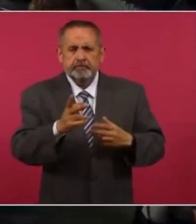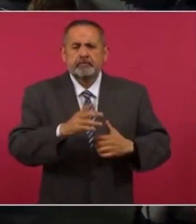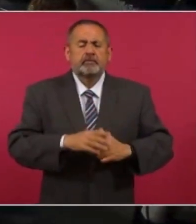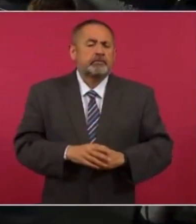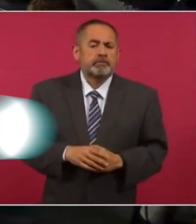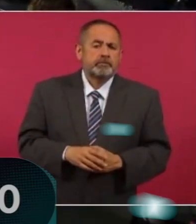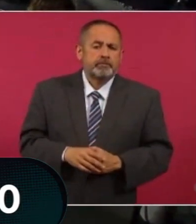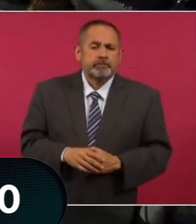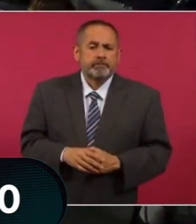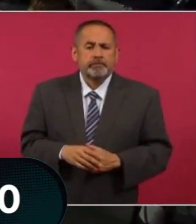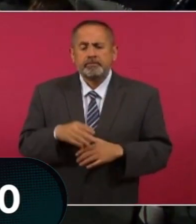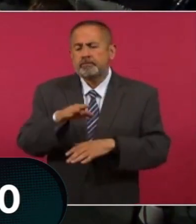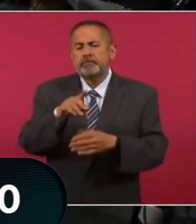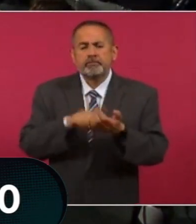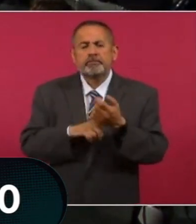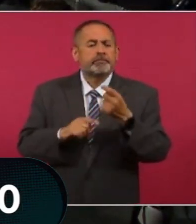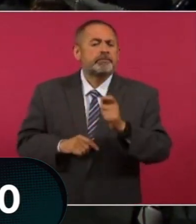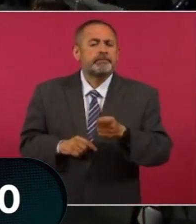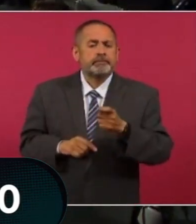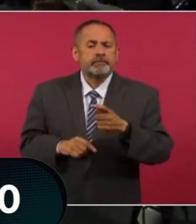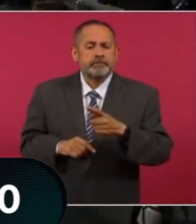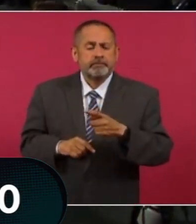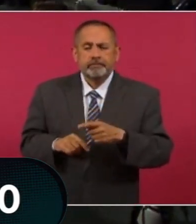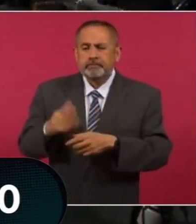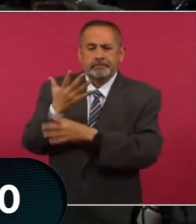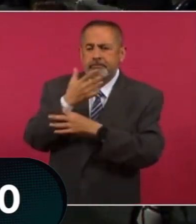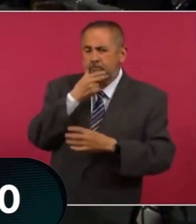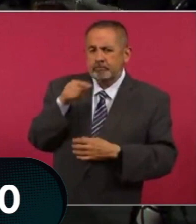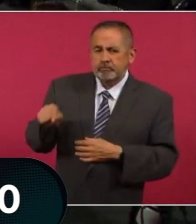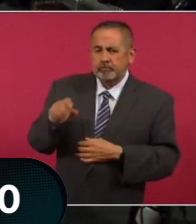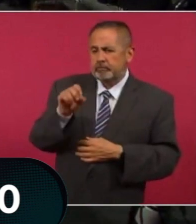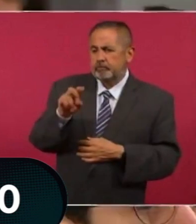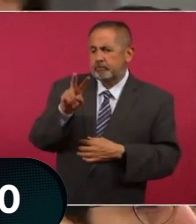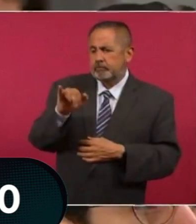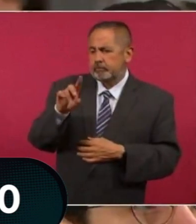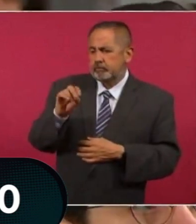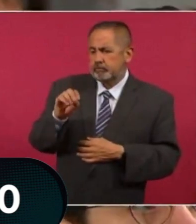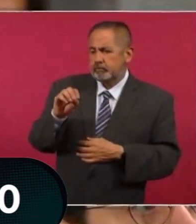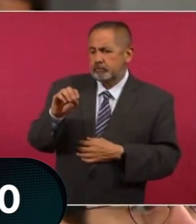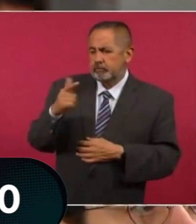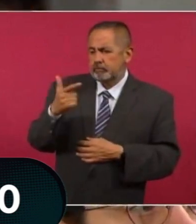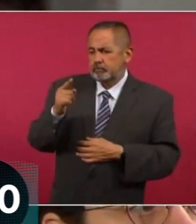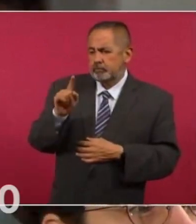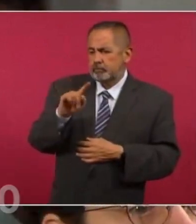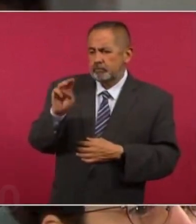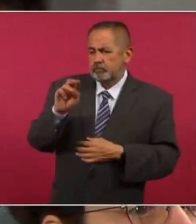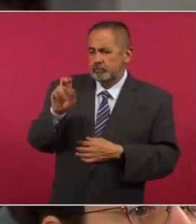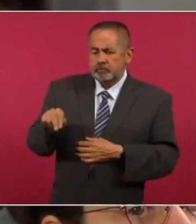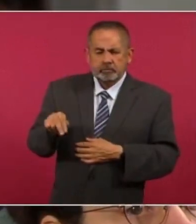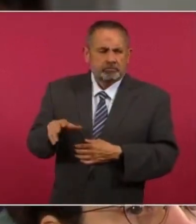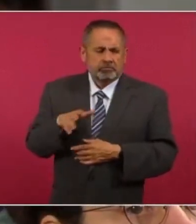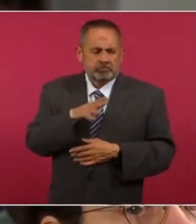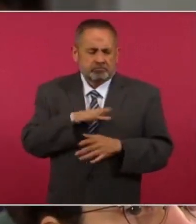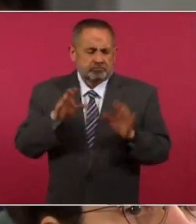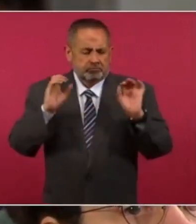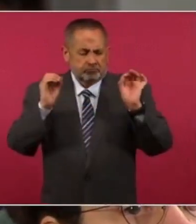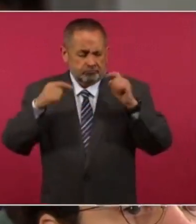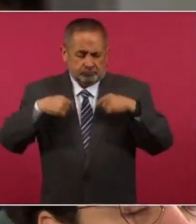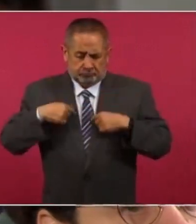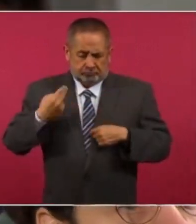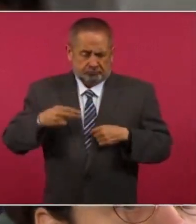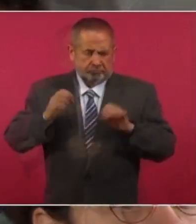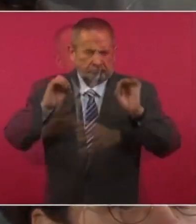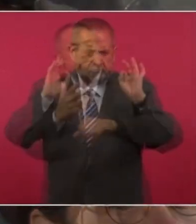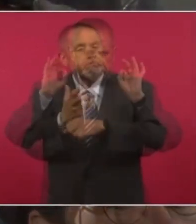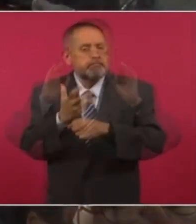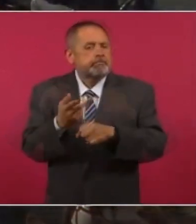sobre esta declaración que hizo Ovidio Guzmán el 7 de marzo ante un juez en donde negó ser Ovidio Guzmán, preguntarle qué